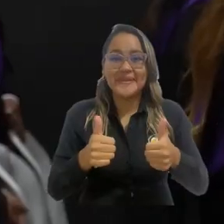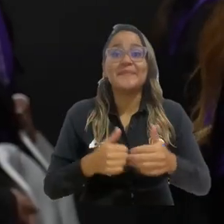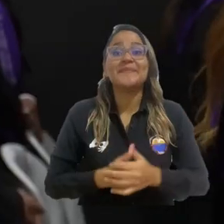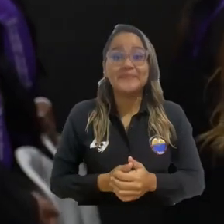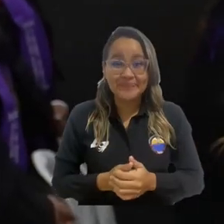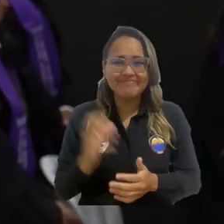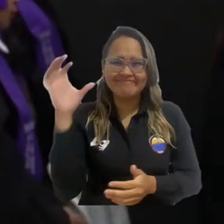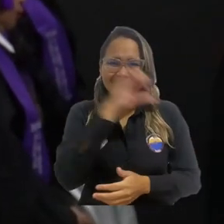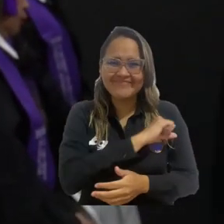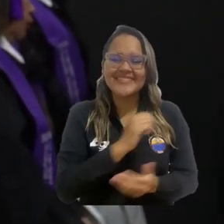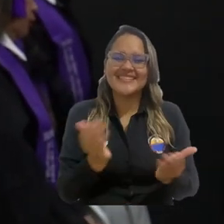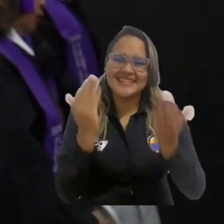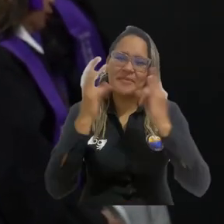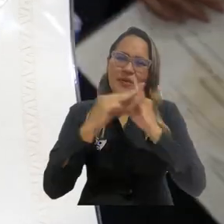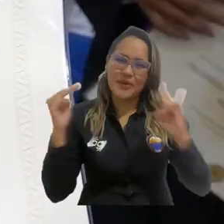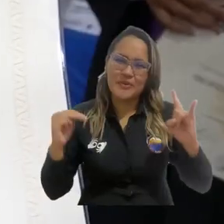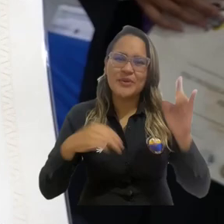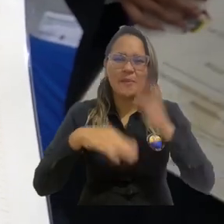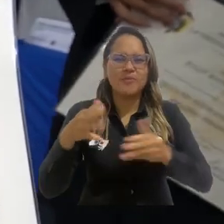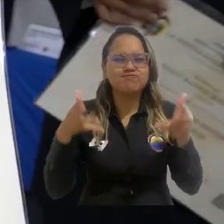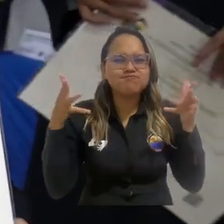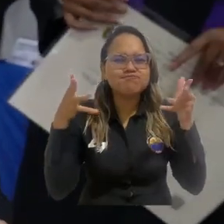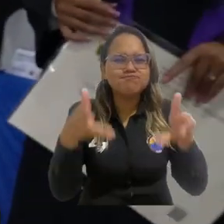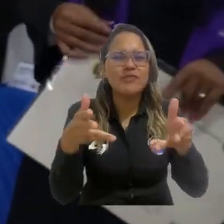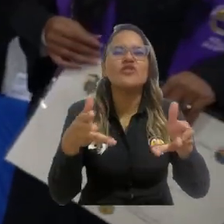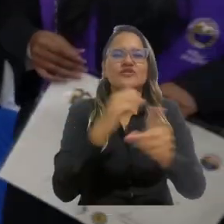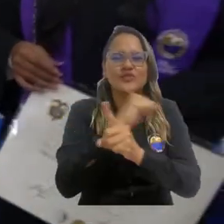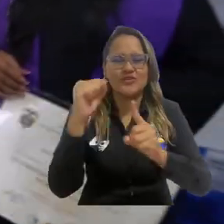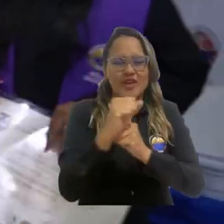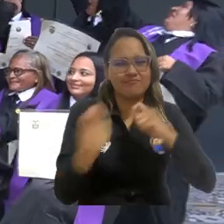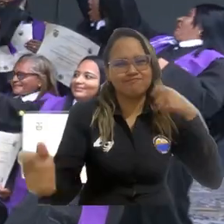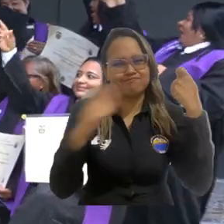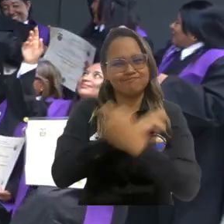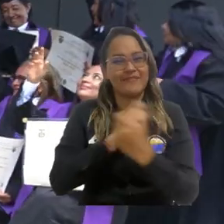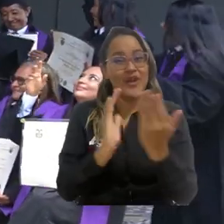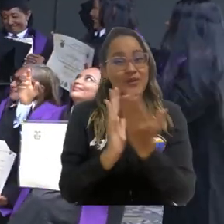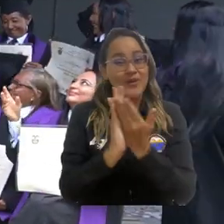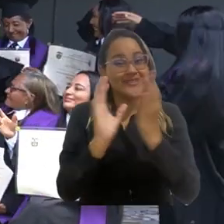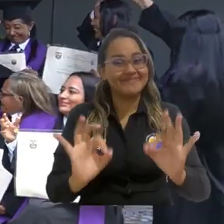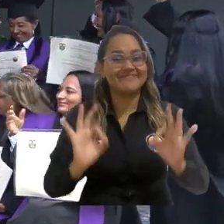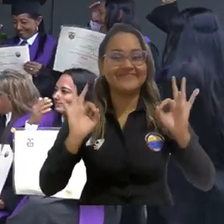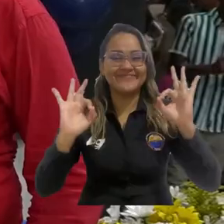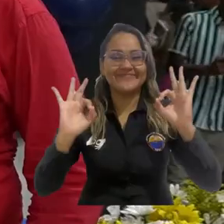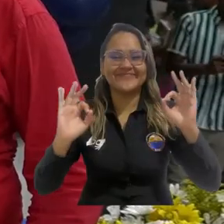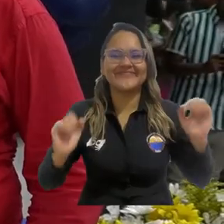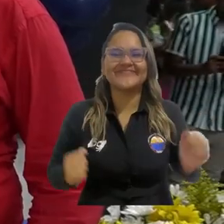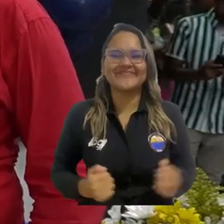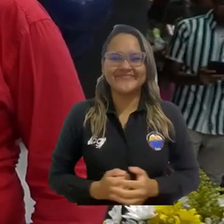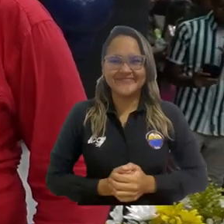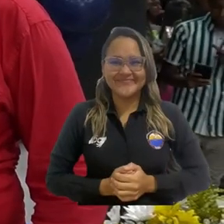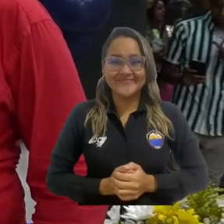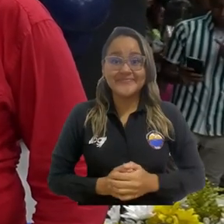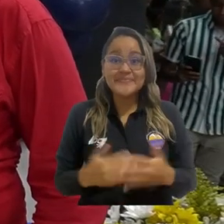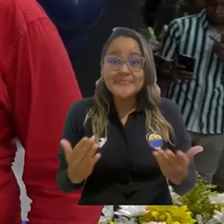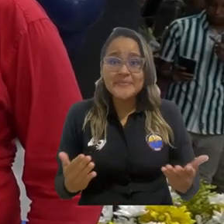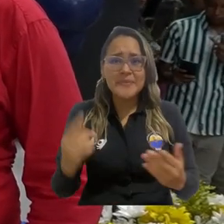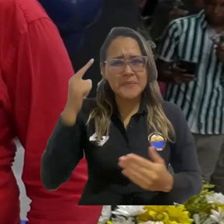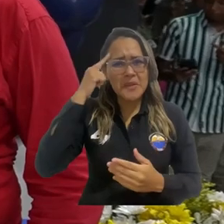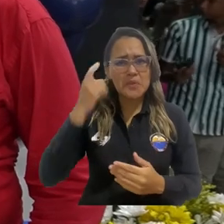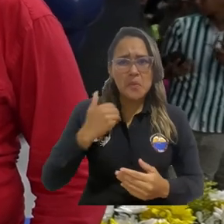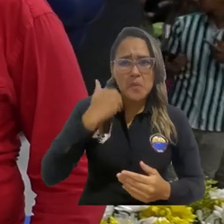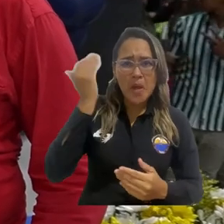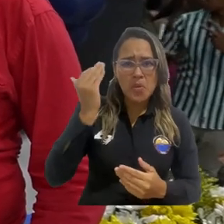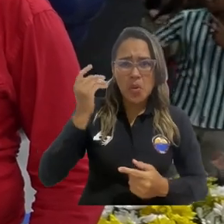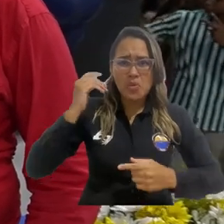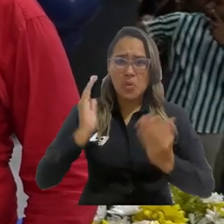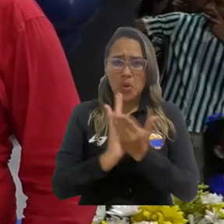muestra más del aporte de Uni Magdalena a la transformación social a través de una educación de alta calidad. No hay edad para estudiar